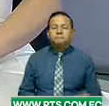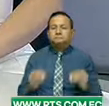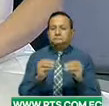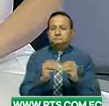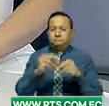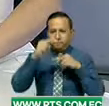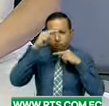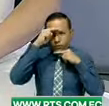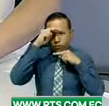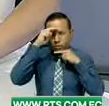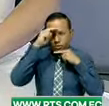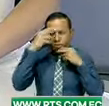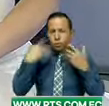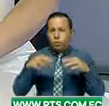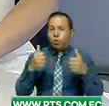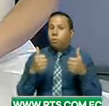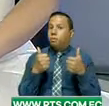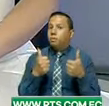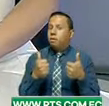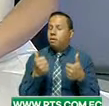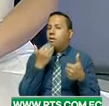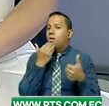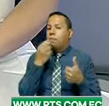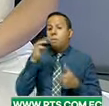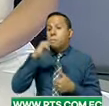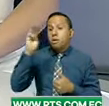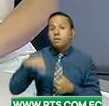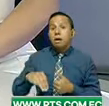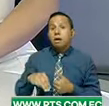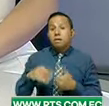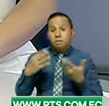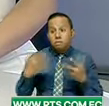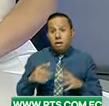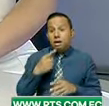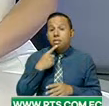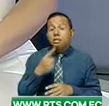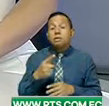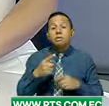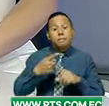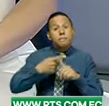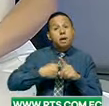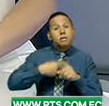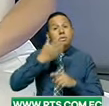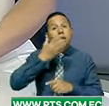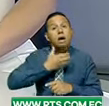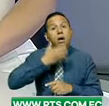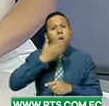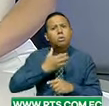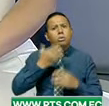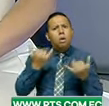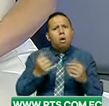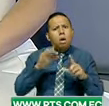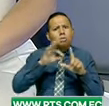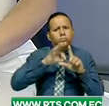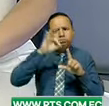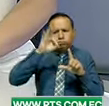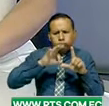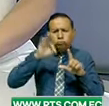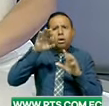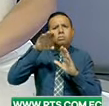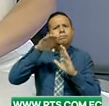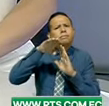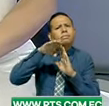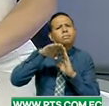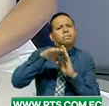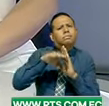Vamos con noticias esperanzadoras. Desde el Ministerio de Salud Pública se anunció que agosto alcanzó la tasa más baja de mortalidad